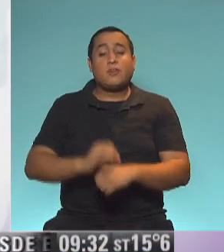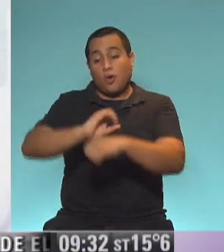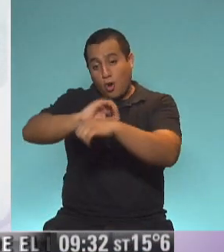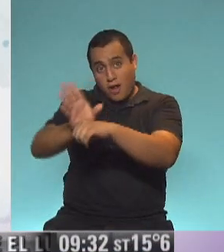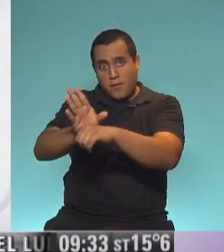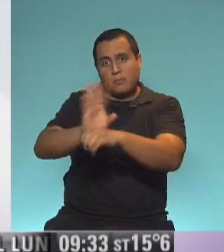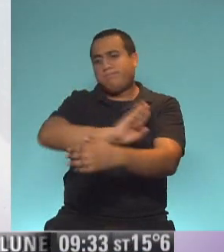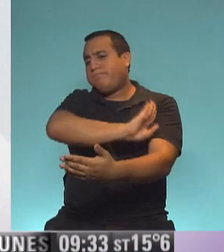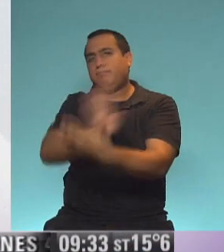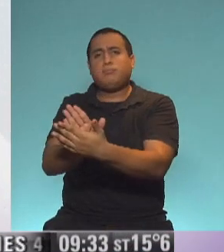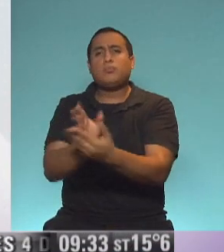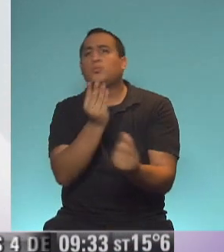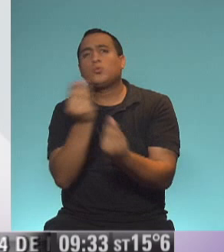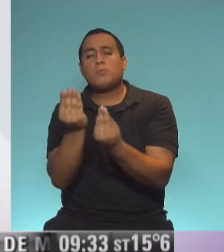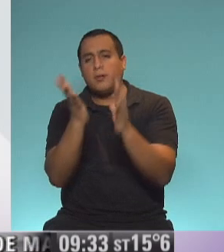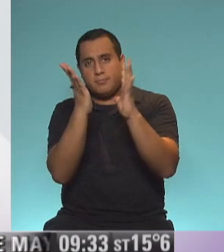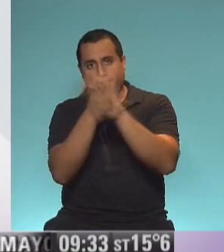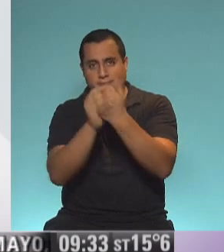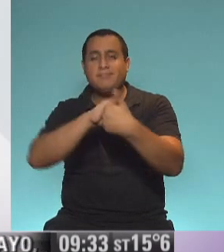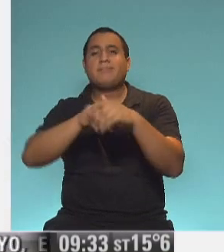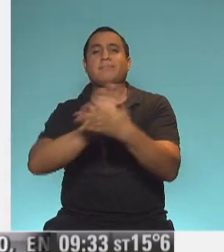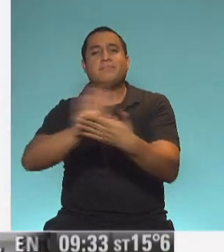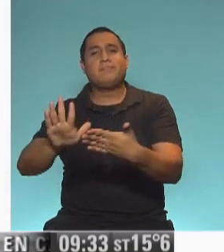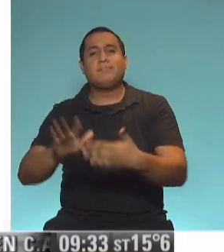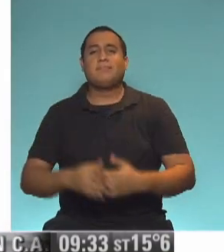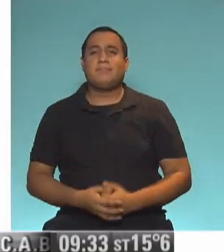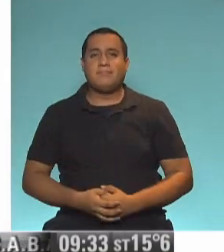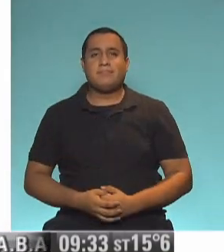Contra el coronavirus, lavémonos las manos.